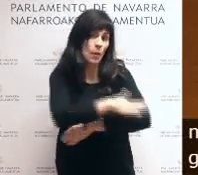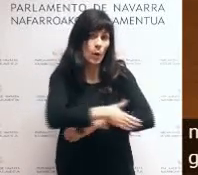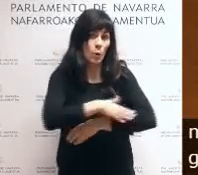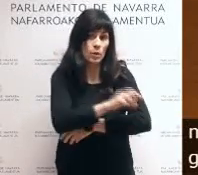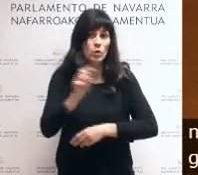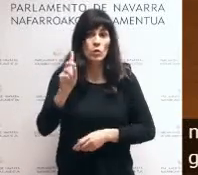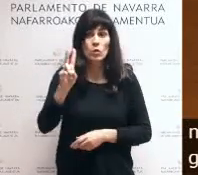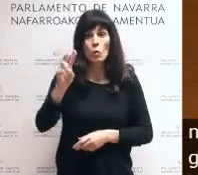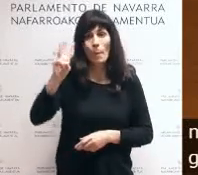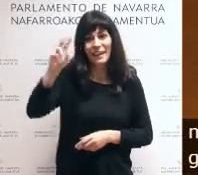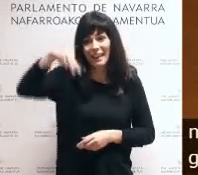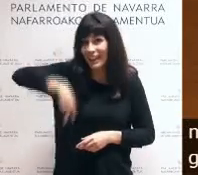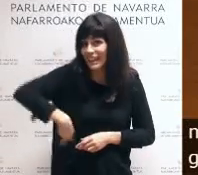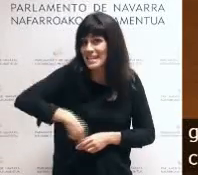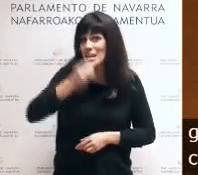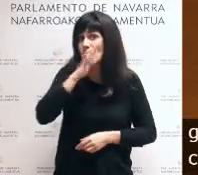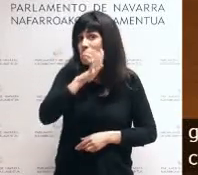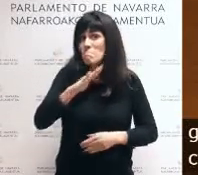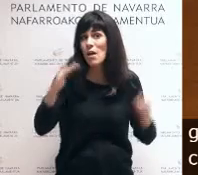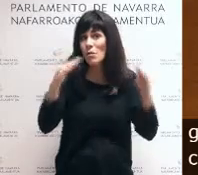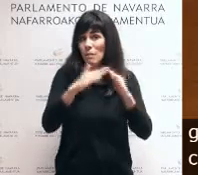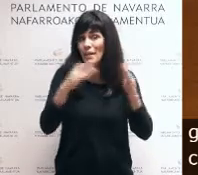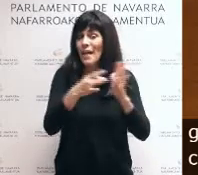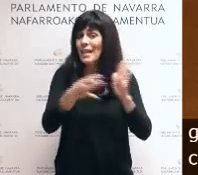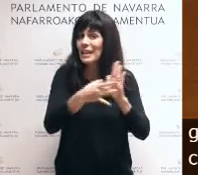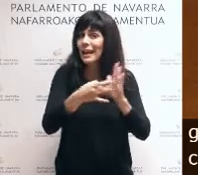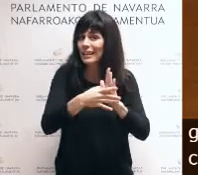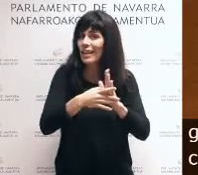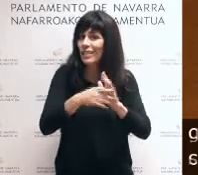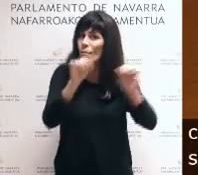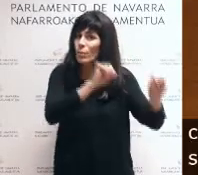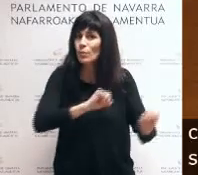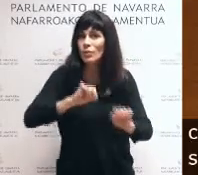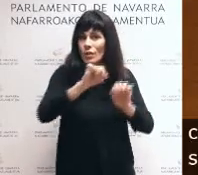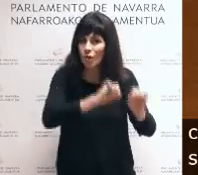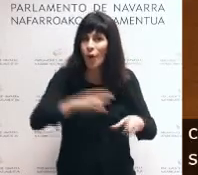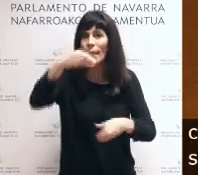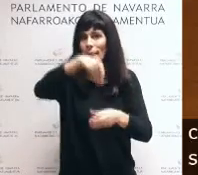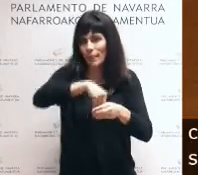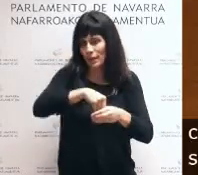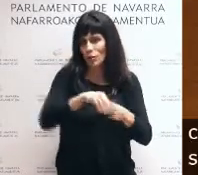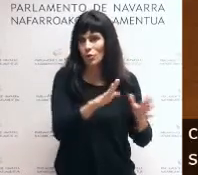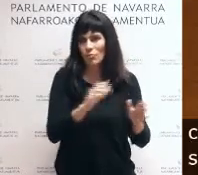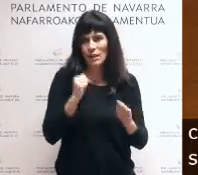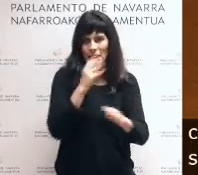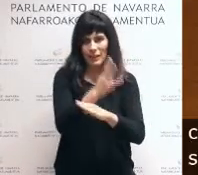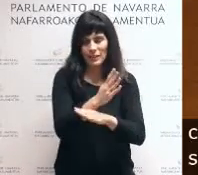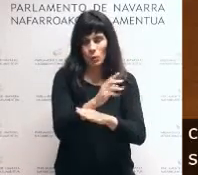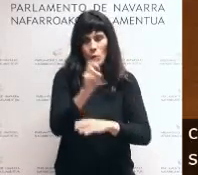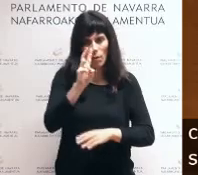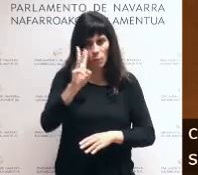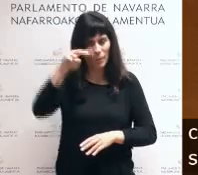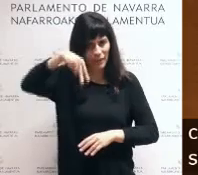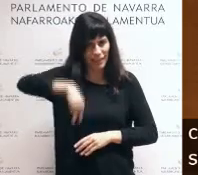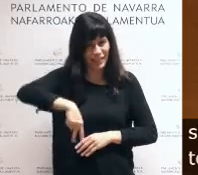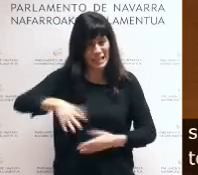rápida construcción de vivienda protegida de calidad para responder a una situación de demanda fue puesta en marcha en tiempos de UPN y todos sabemos